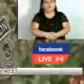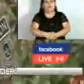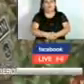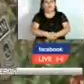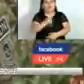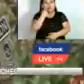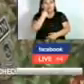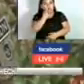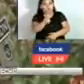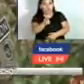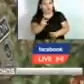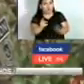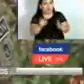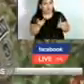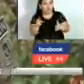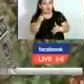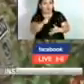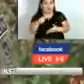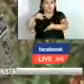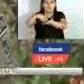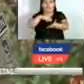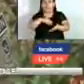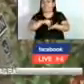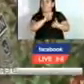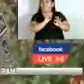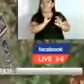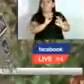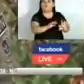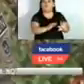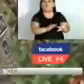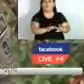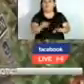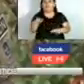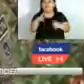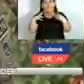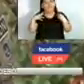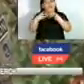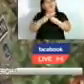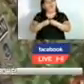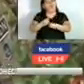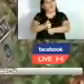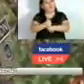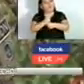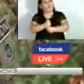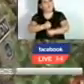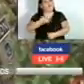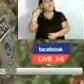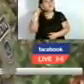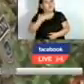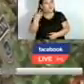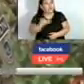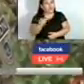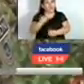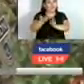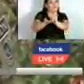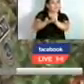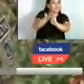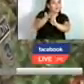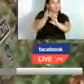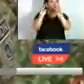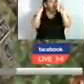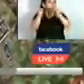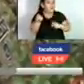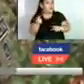les dieron el rechazo total. La sociedad necesitaba más seguridad, necesitaba desarrollo